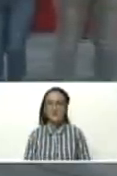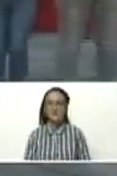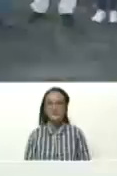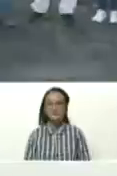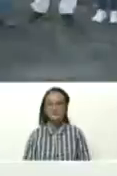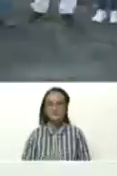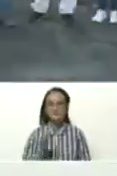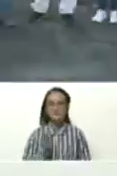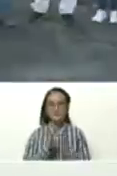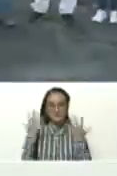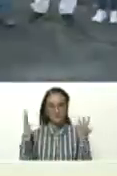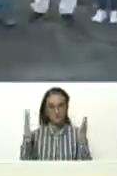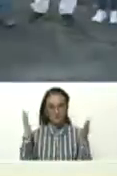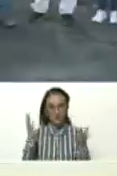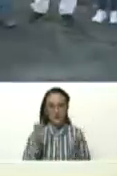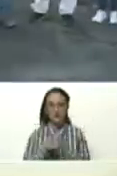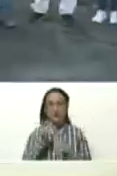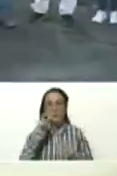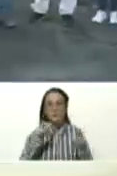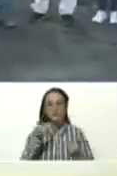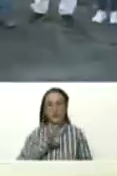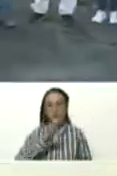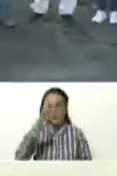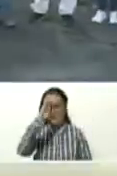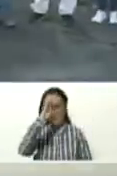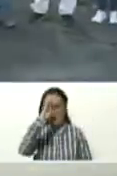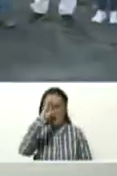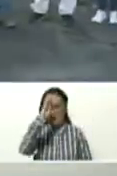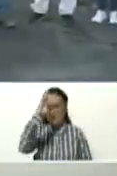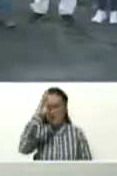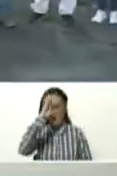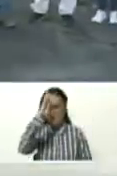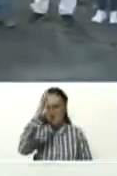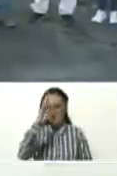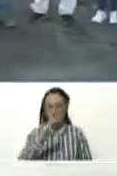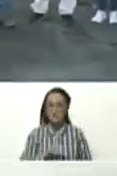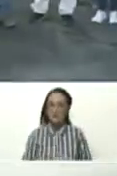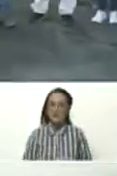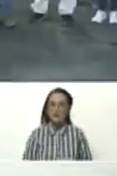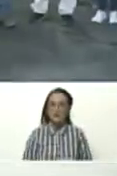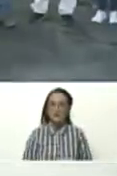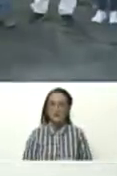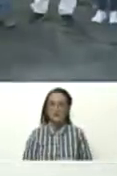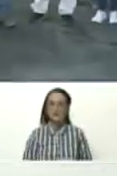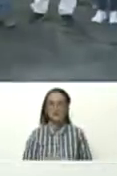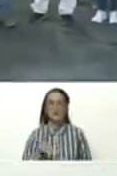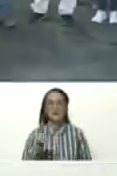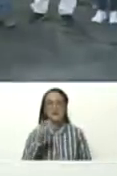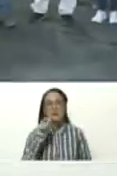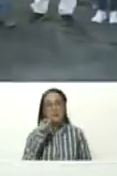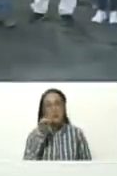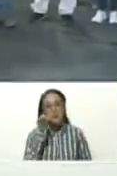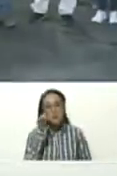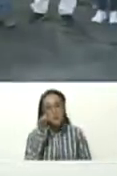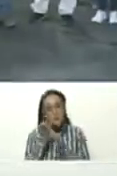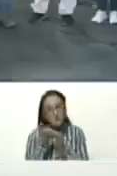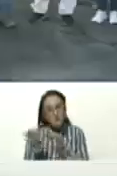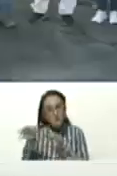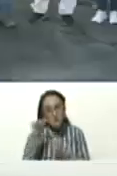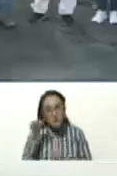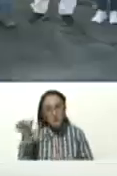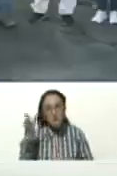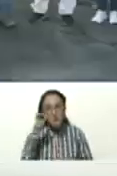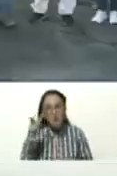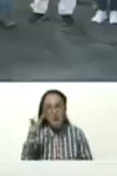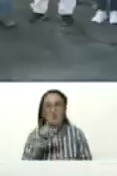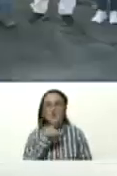Y un aplauso de aquí a la gente de Barinas, tierra heroica, y de Socopó. Bueno, fíjense ustedes